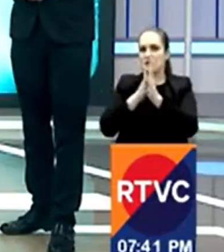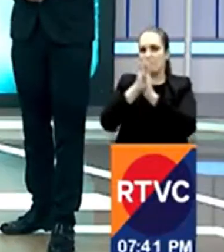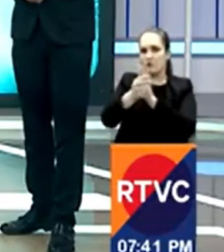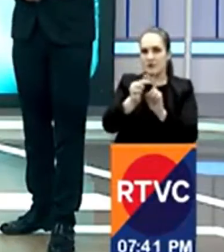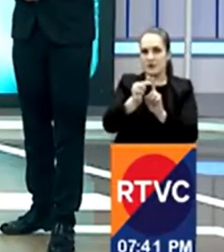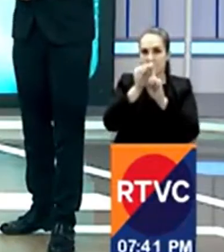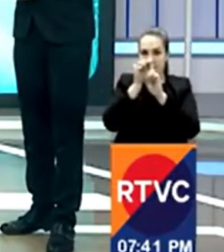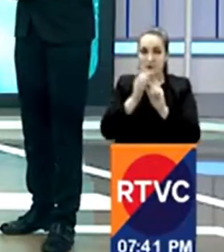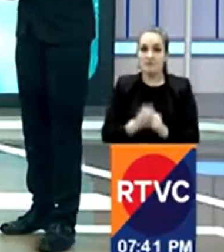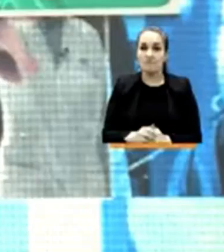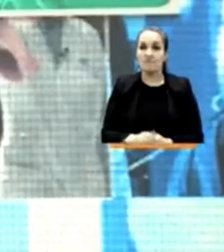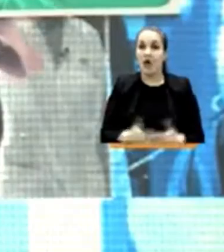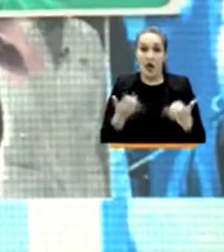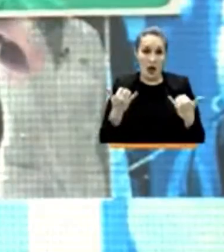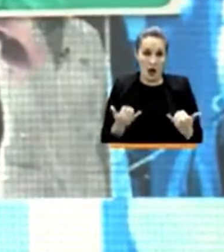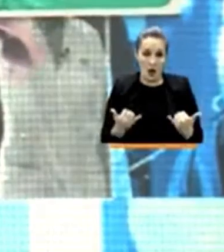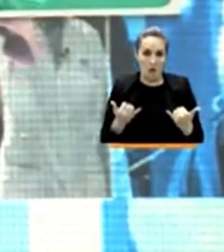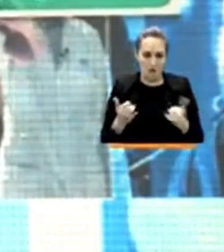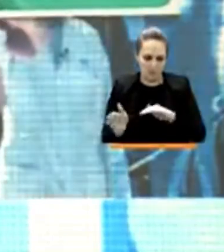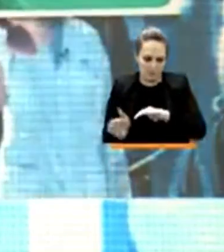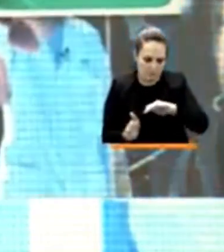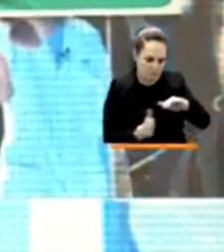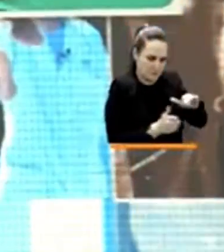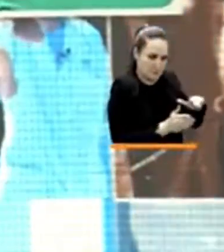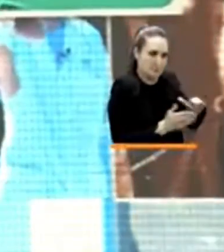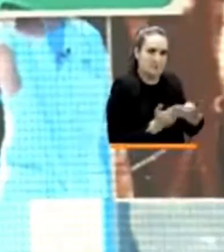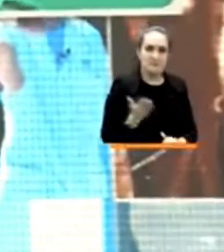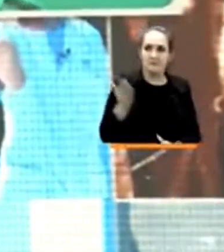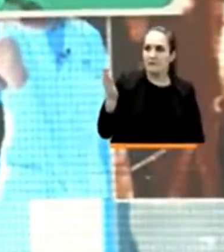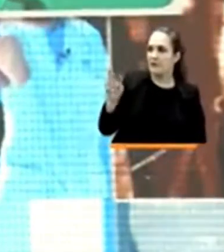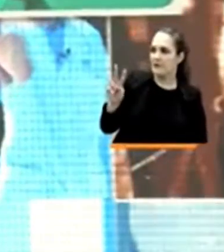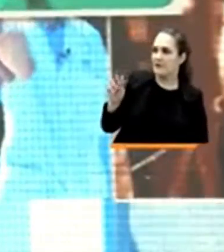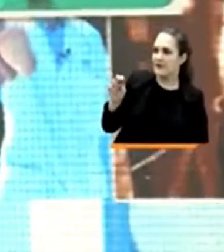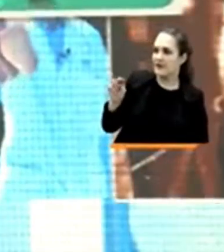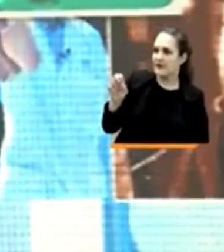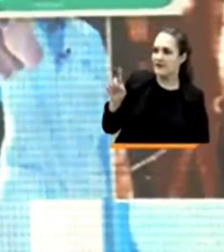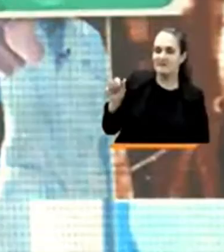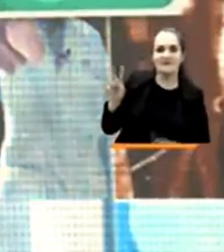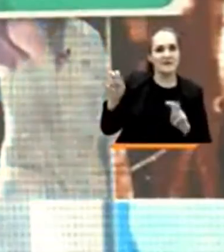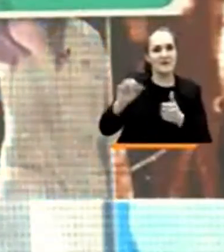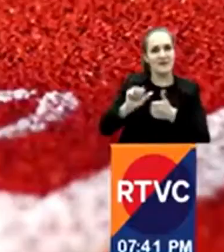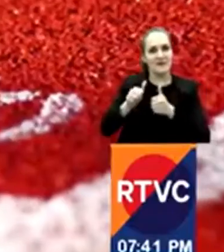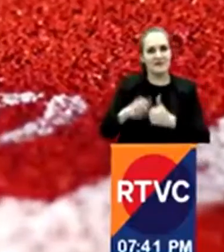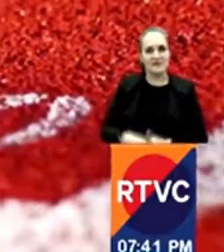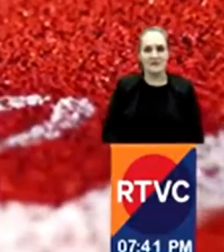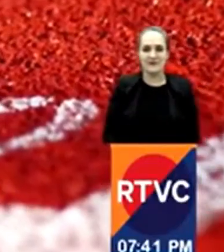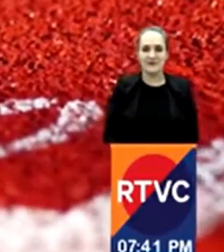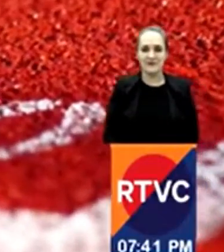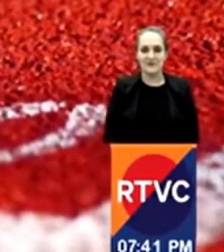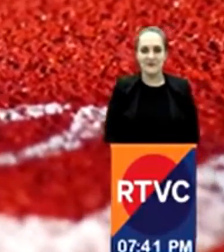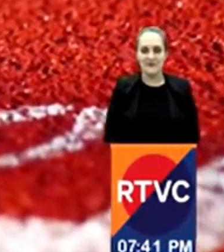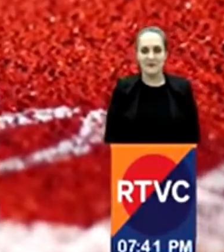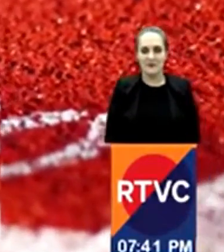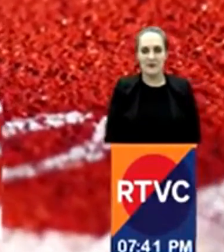especial. Por lo pronto vamos con Vanessa con los deportes.